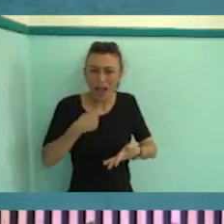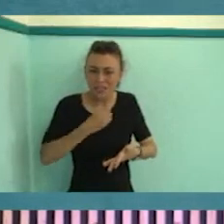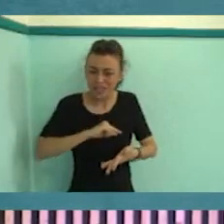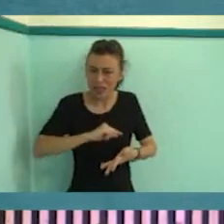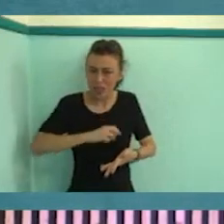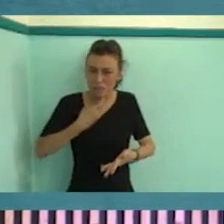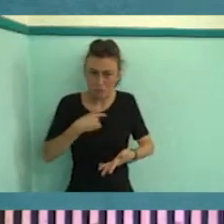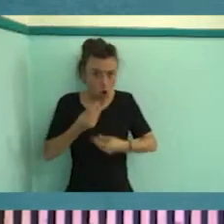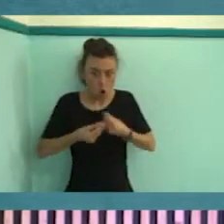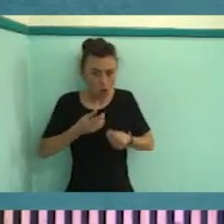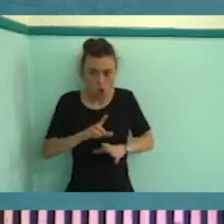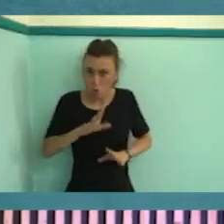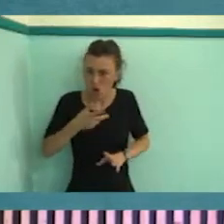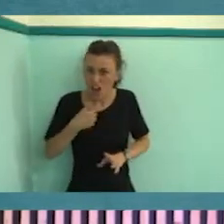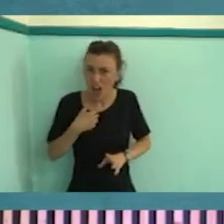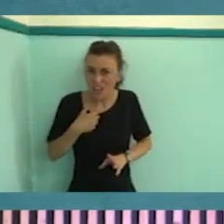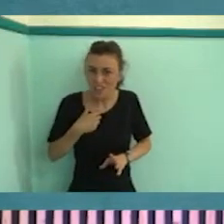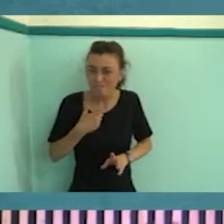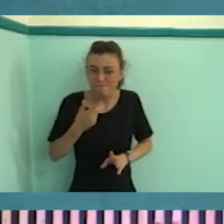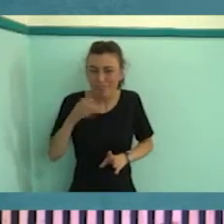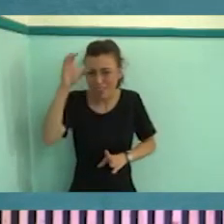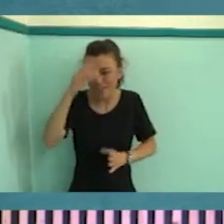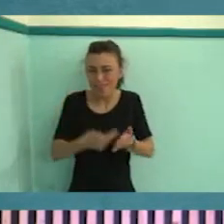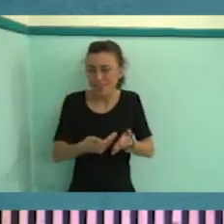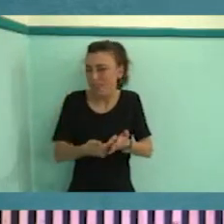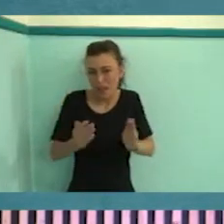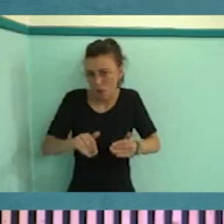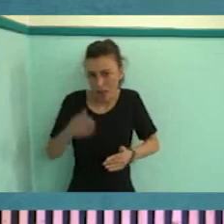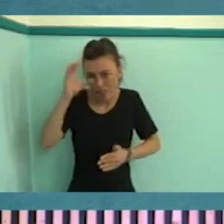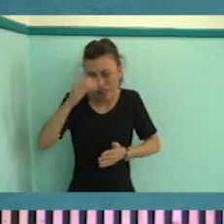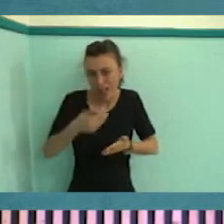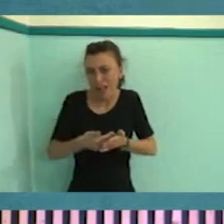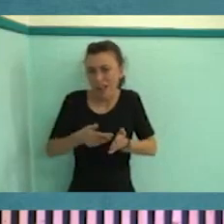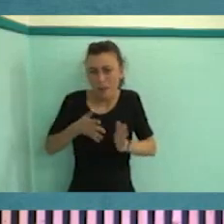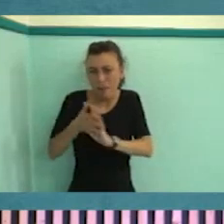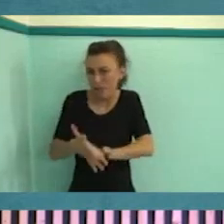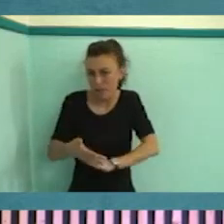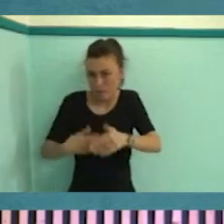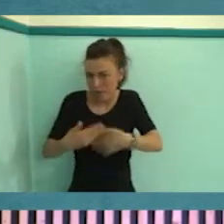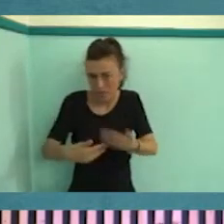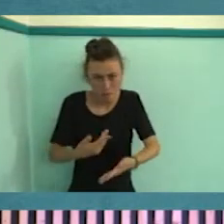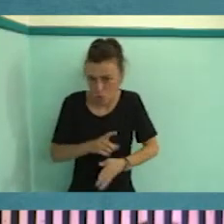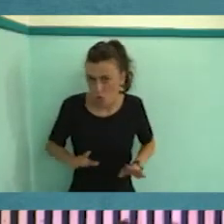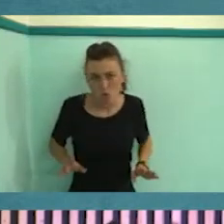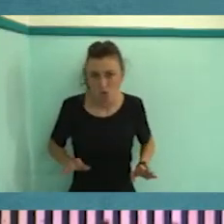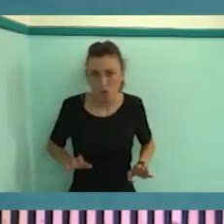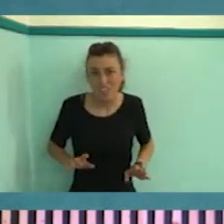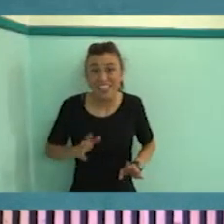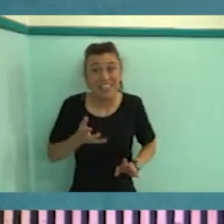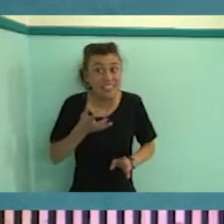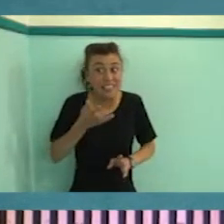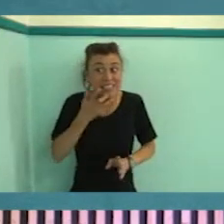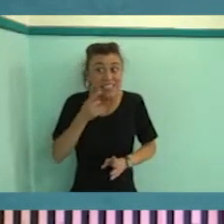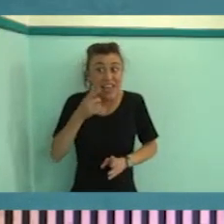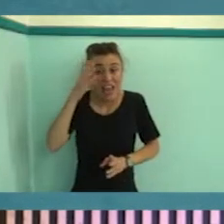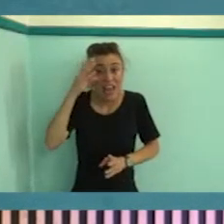tiene ninguna sostenibilidad científica la ciencia ya no puede asegurar que eso se mantenga en el tiempo así que fíjate que liberador verdad si lo dice la ia si lo dice la